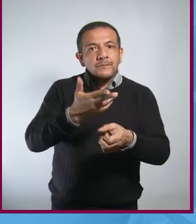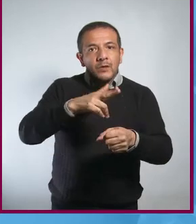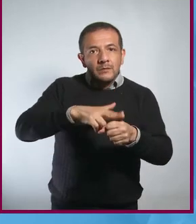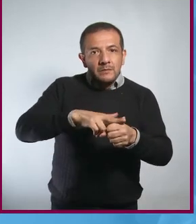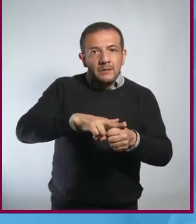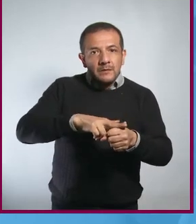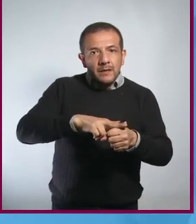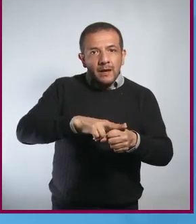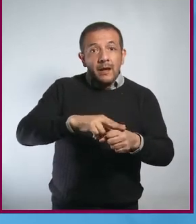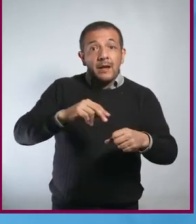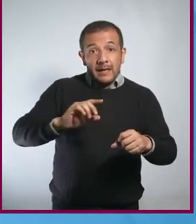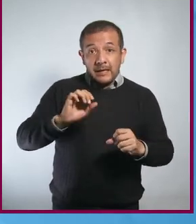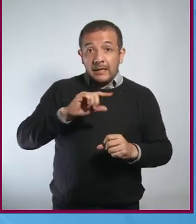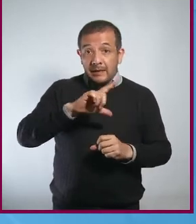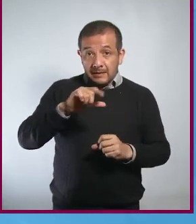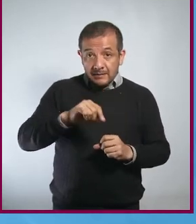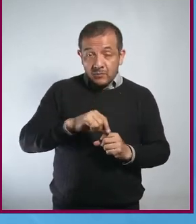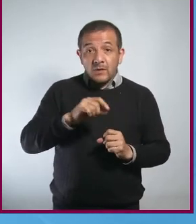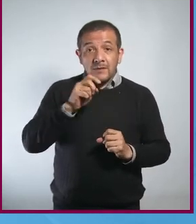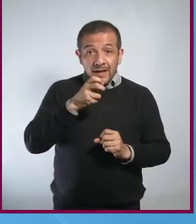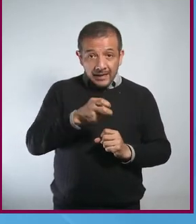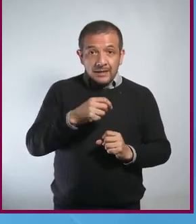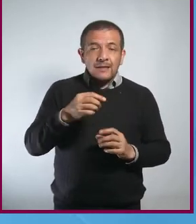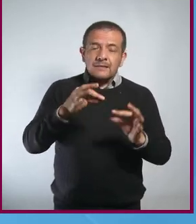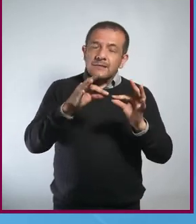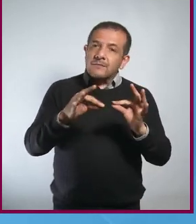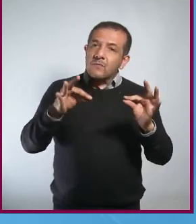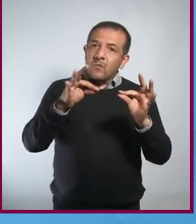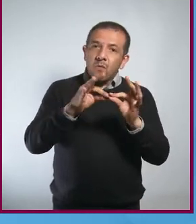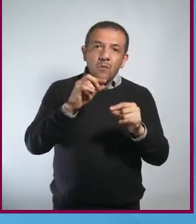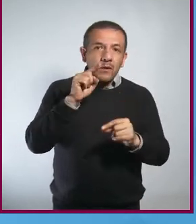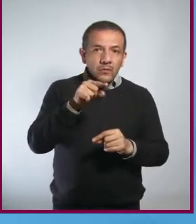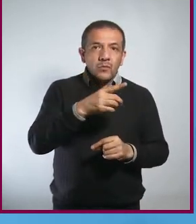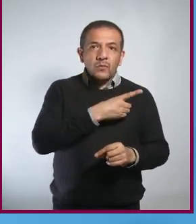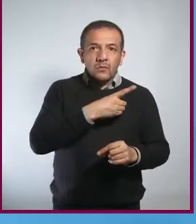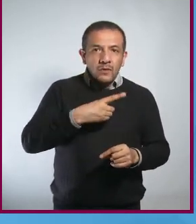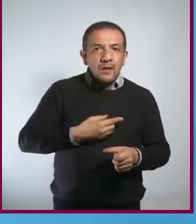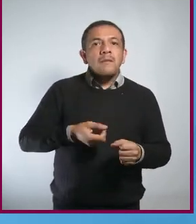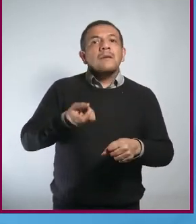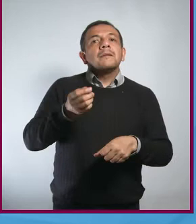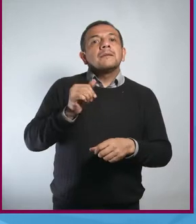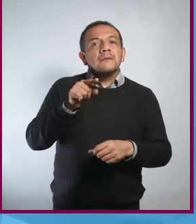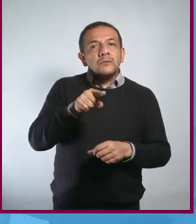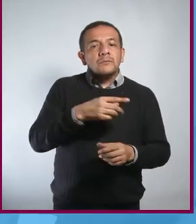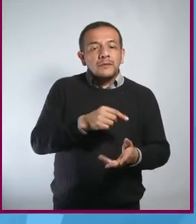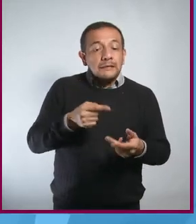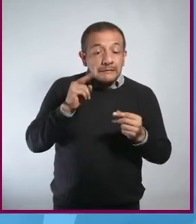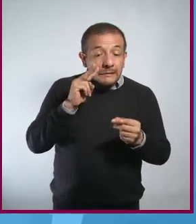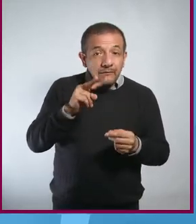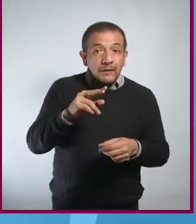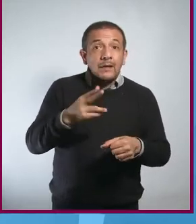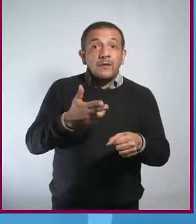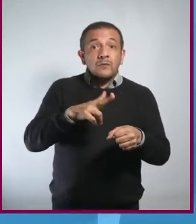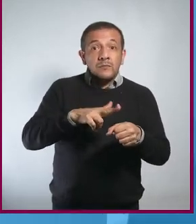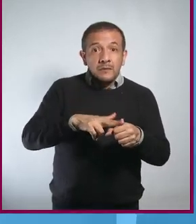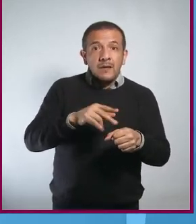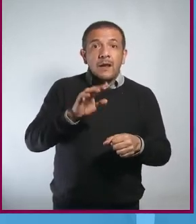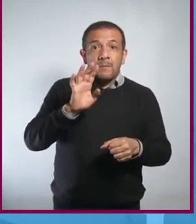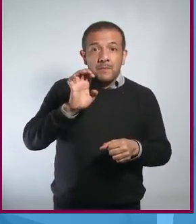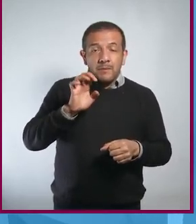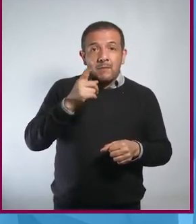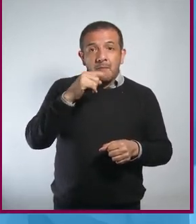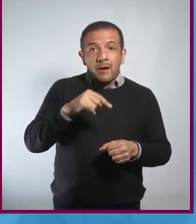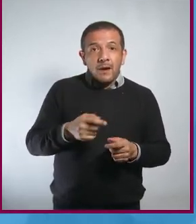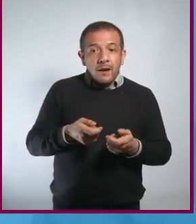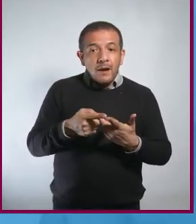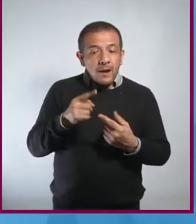y posterior al nacimiento, es importante que lleves a tu bebé a todos sus controles de crecimiento y desarrollo